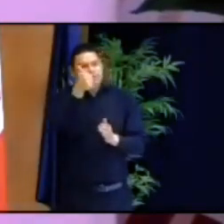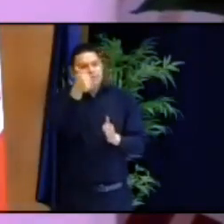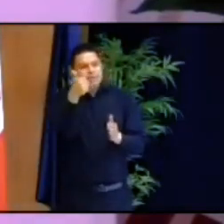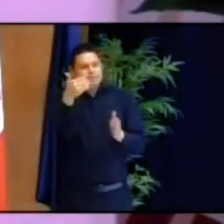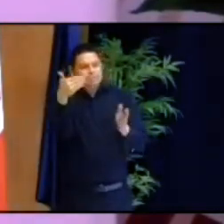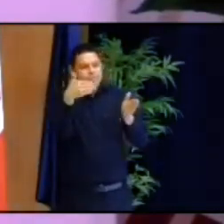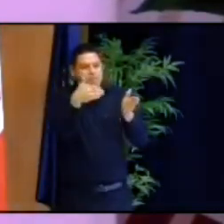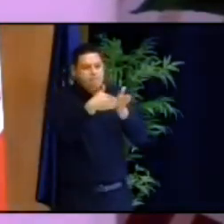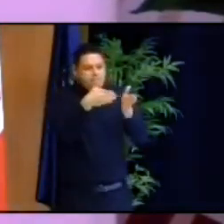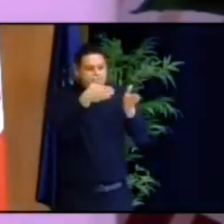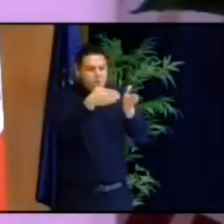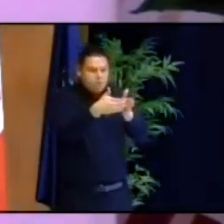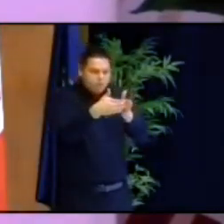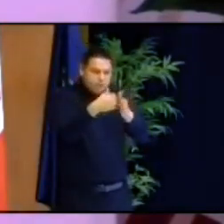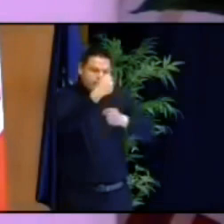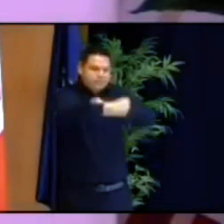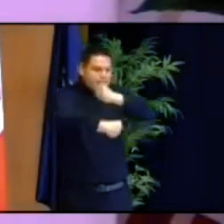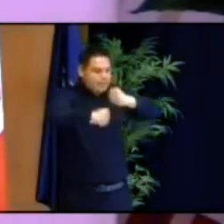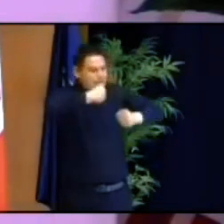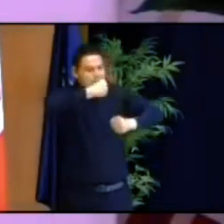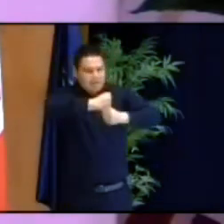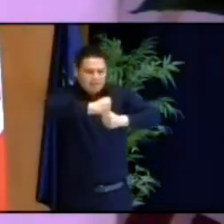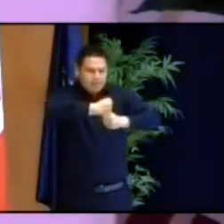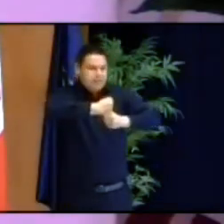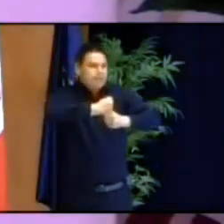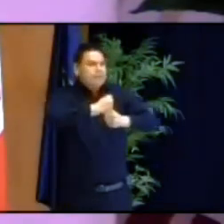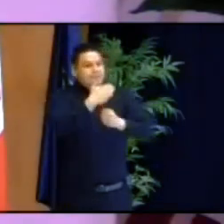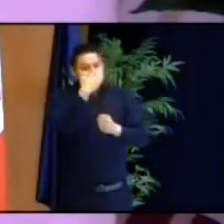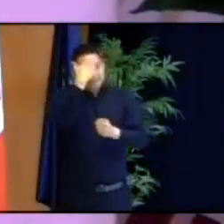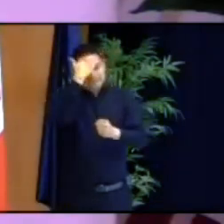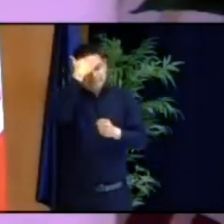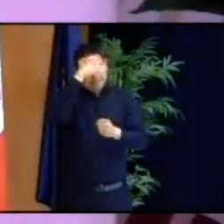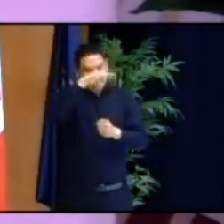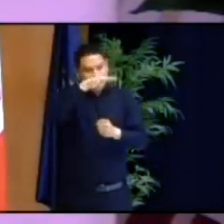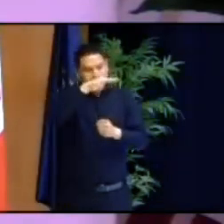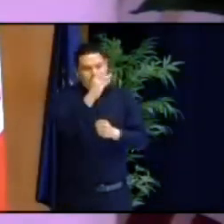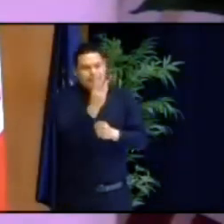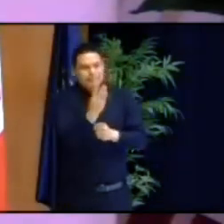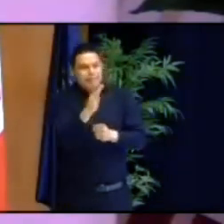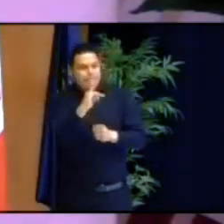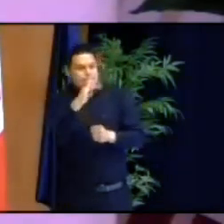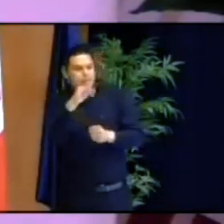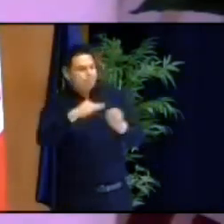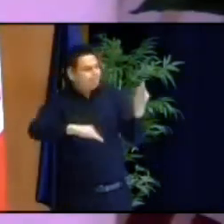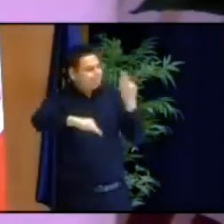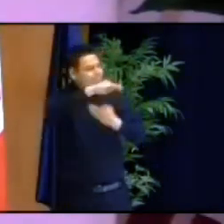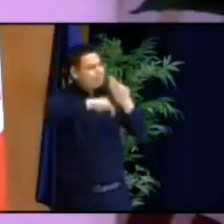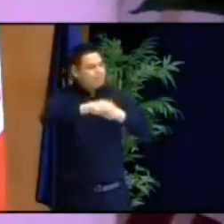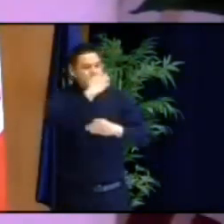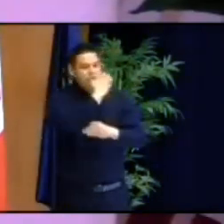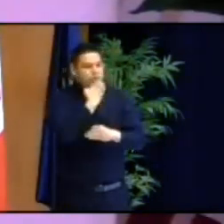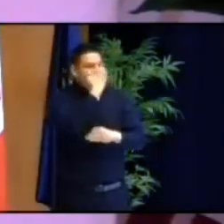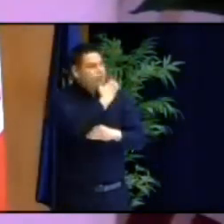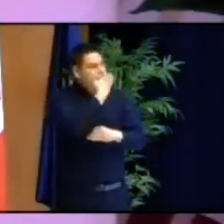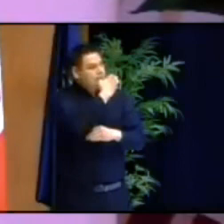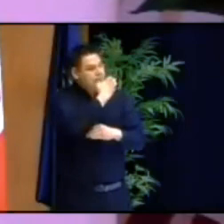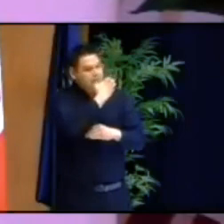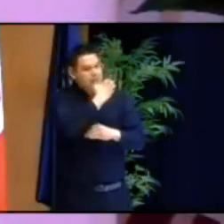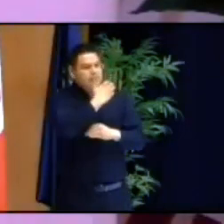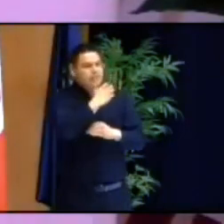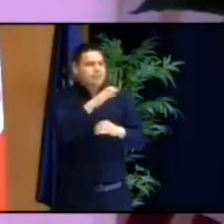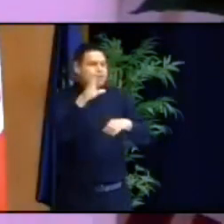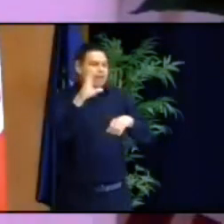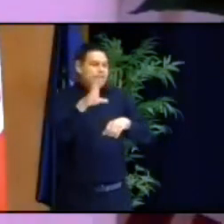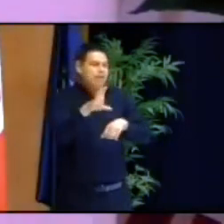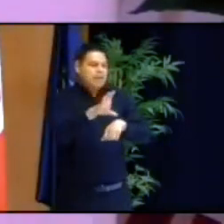millones de pesos al año, además de esa beca, en todas las escuelas públicas que están en colonias